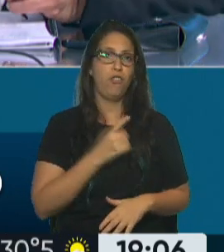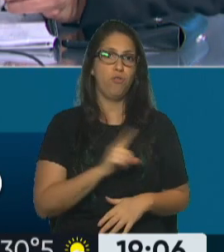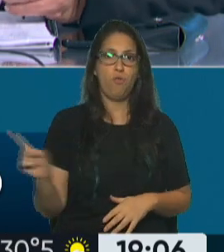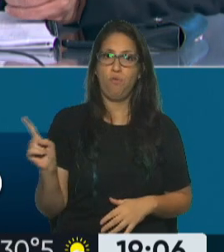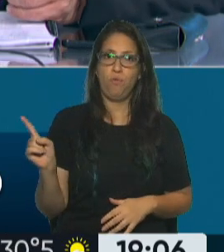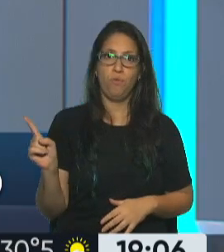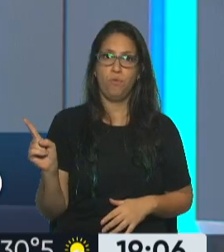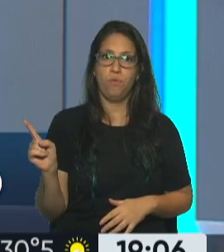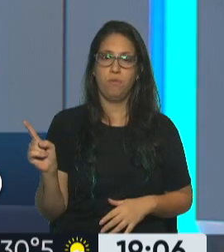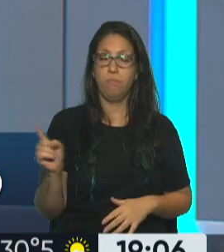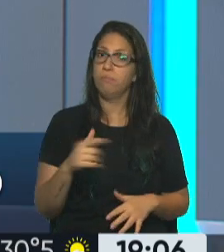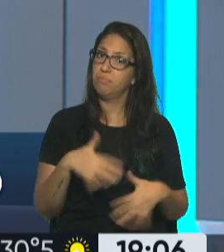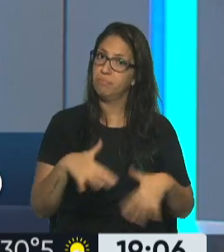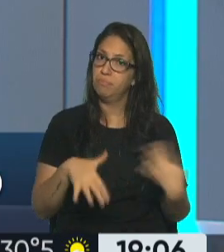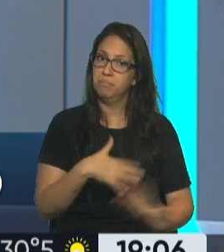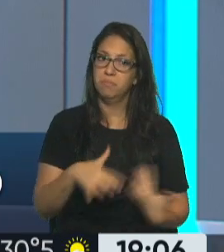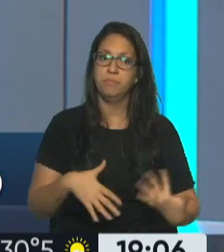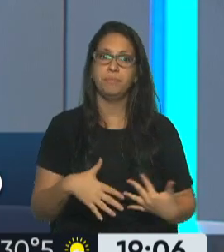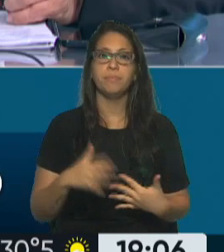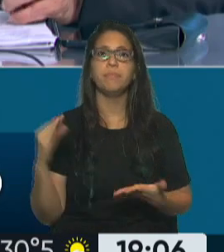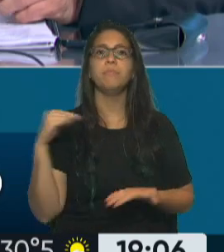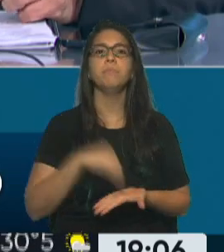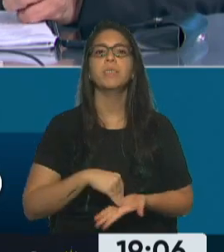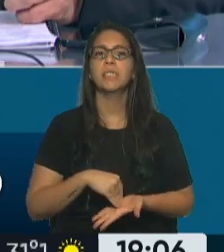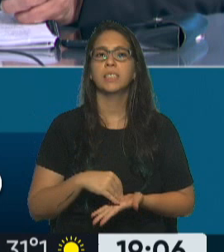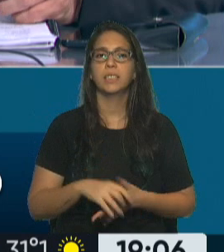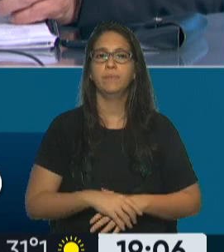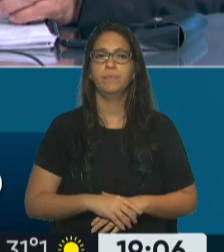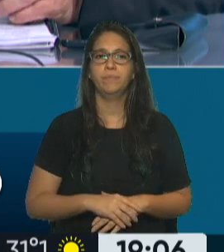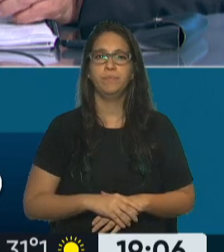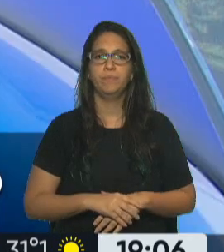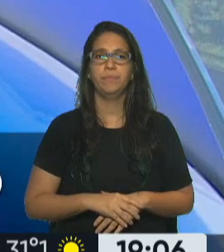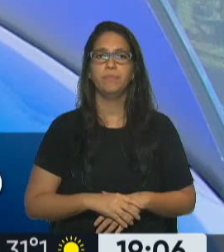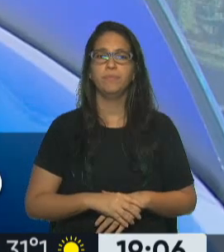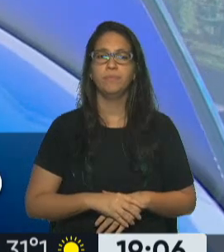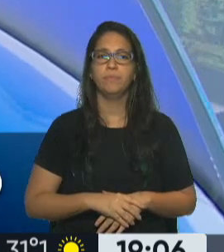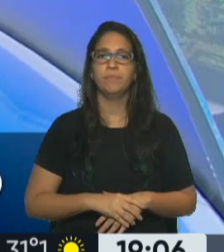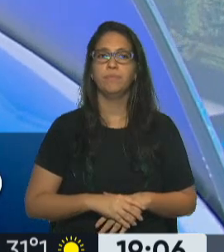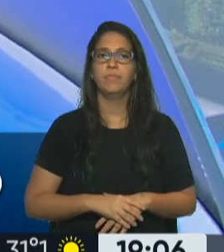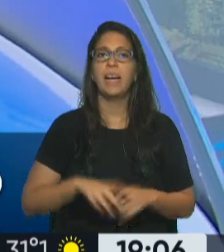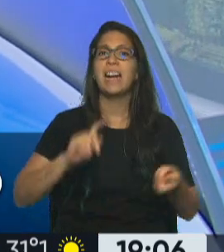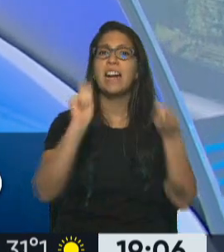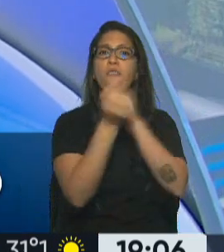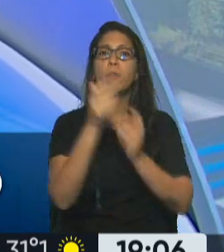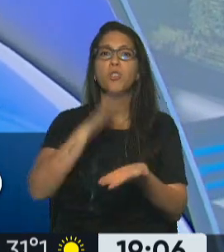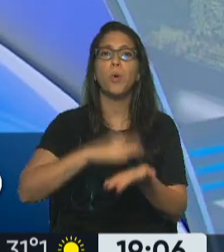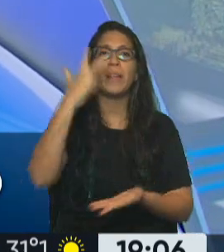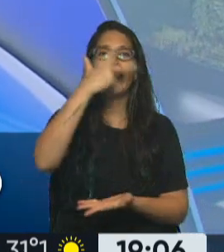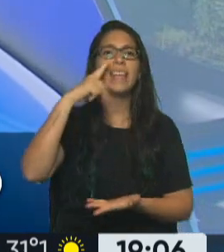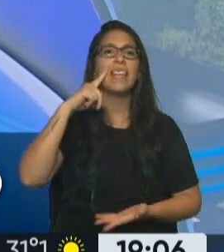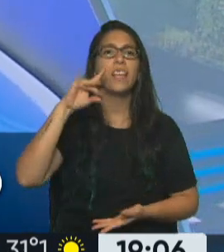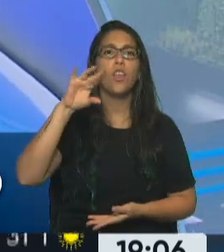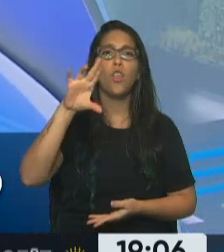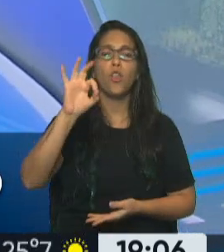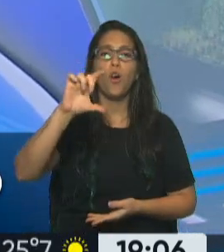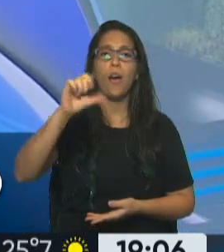lista Un lío este Eh bueno Eh y además qué además tenemos bueno reforma hidrocarburos te digo estuve eligendo son varios los cambios